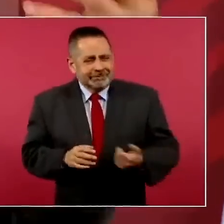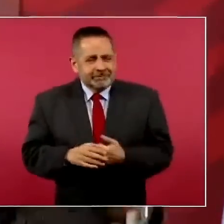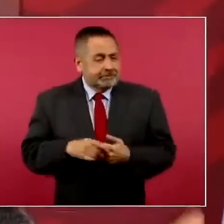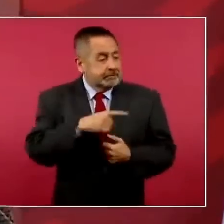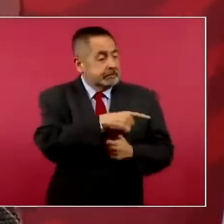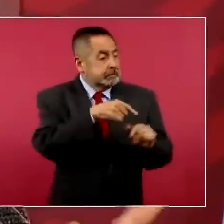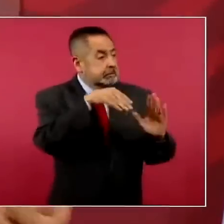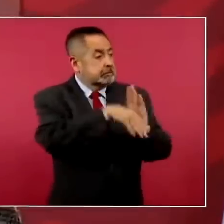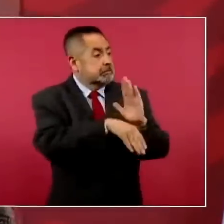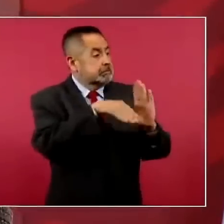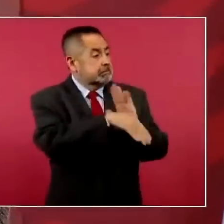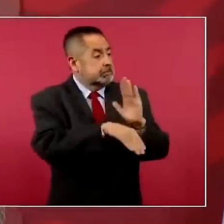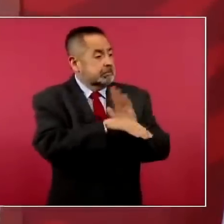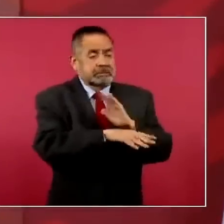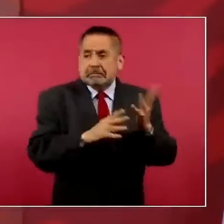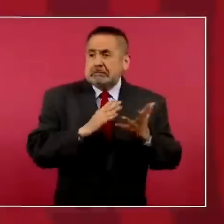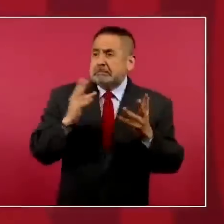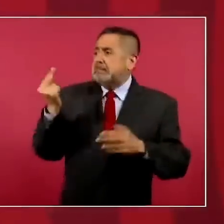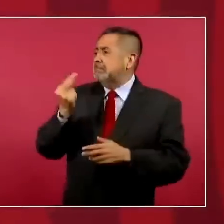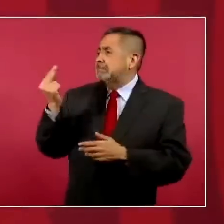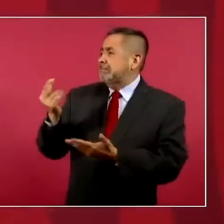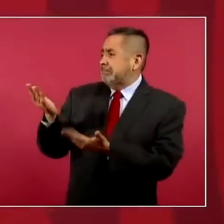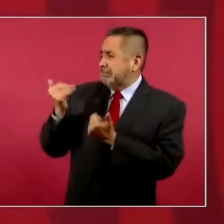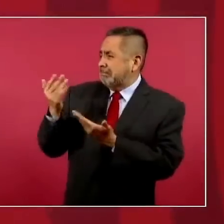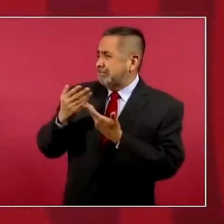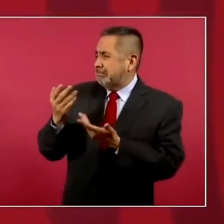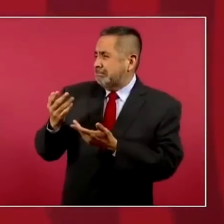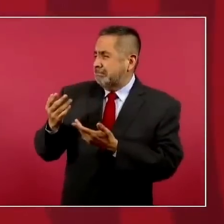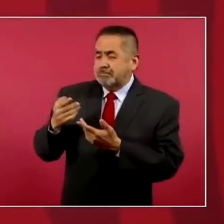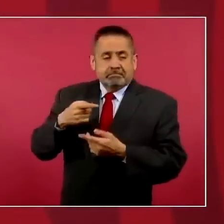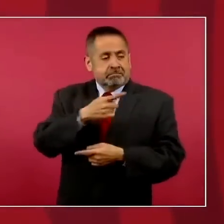rescatar a los bancos,